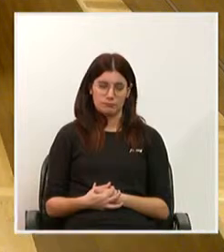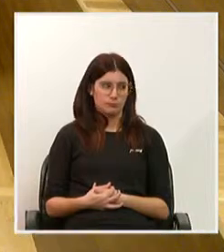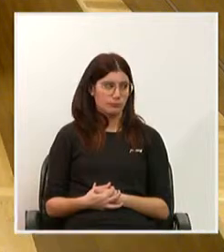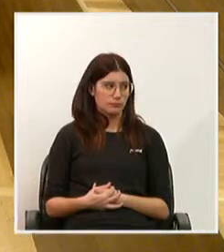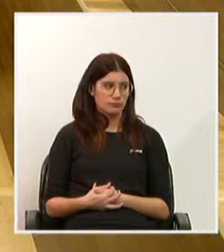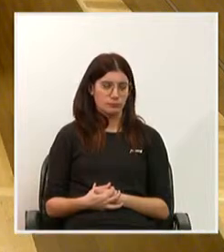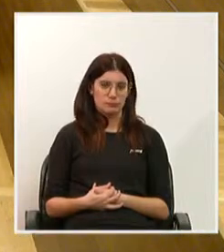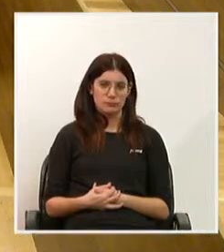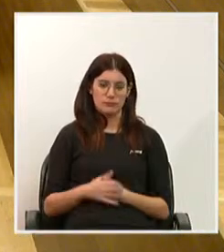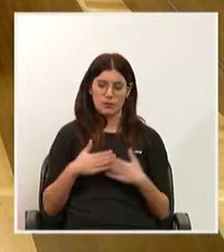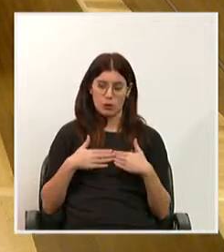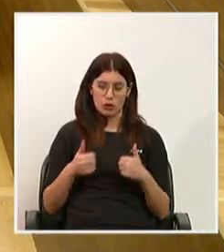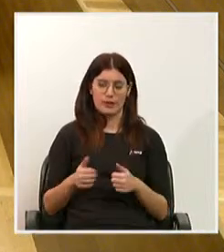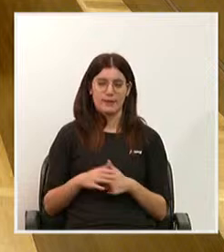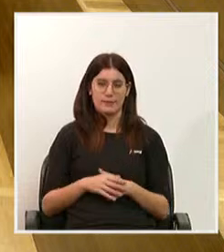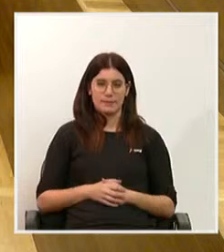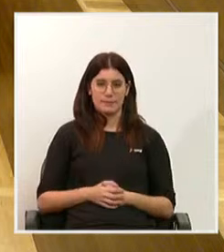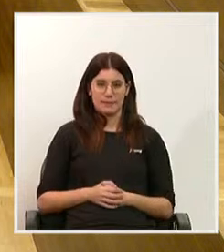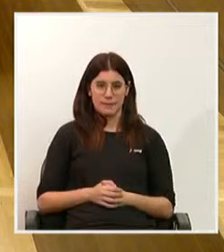Cuando